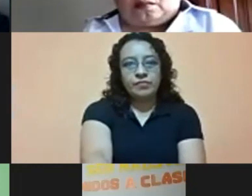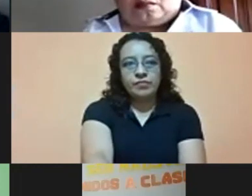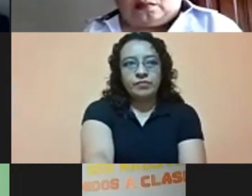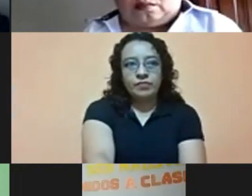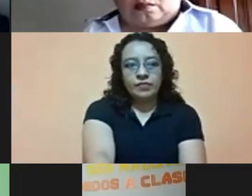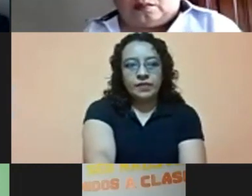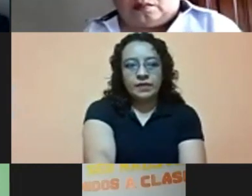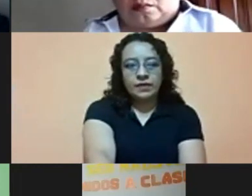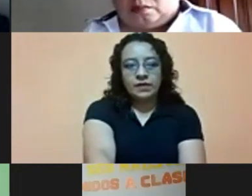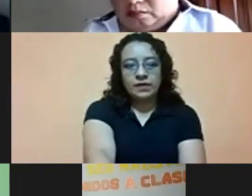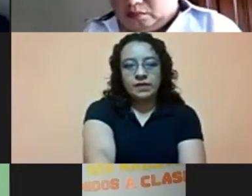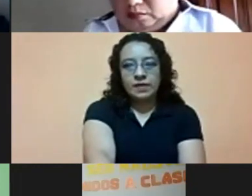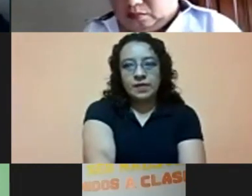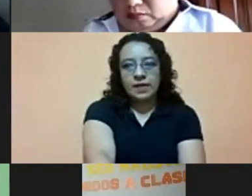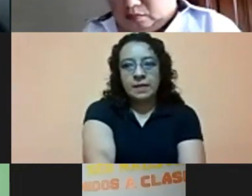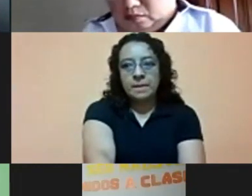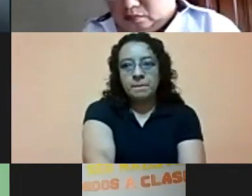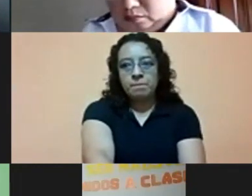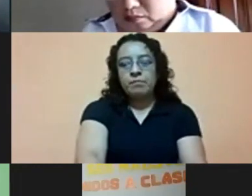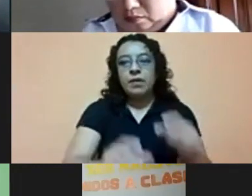No, no. No aparece, fíjese.